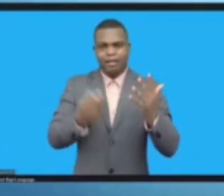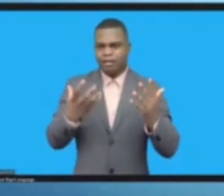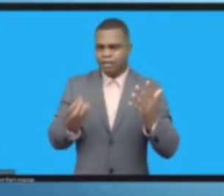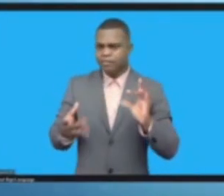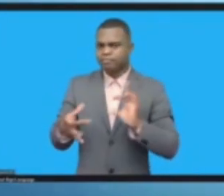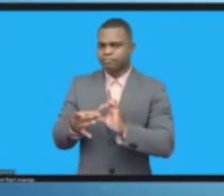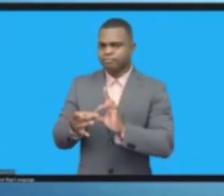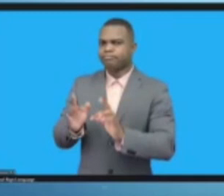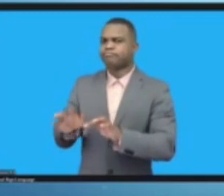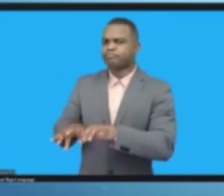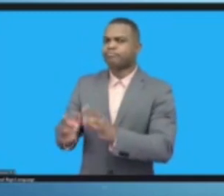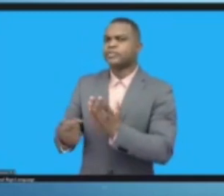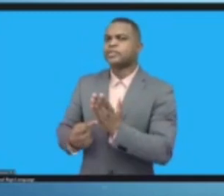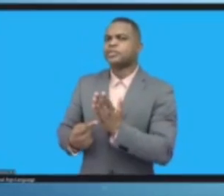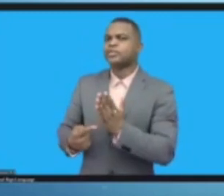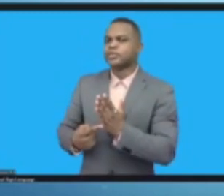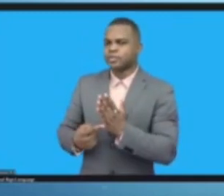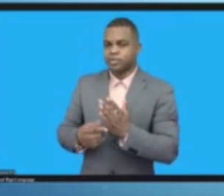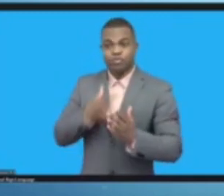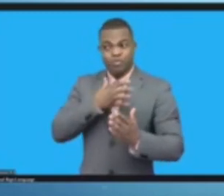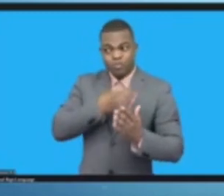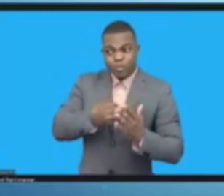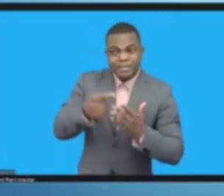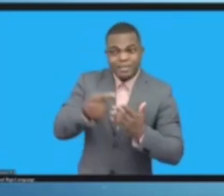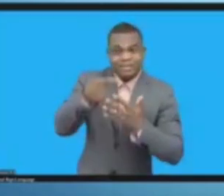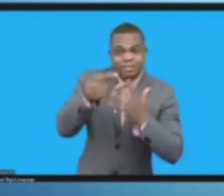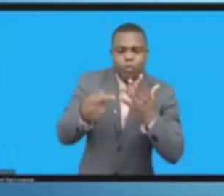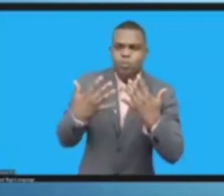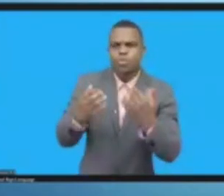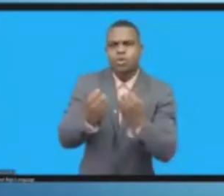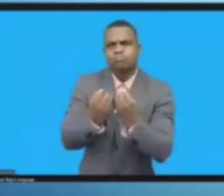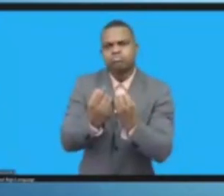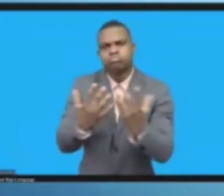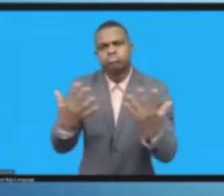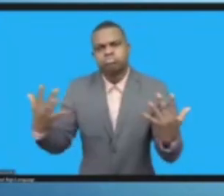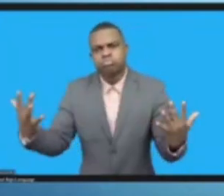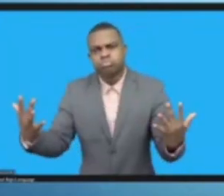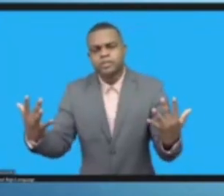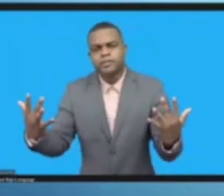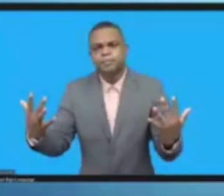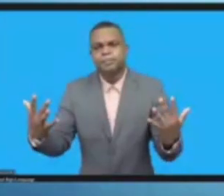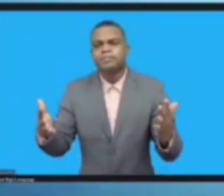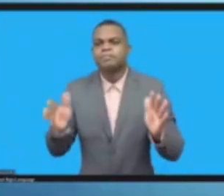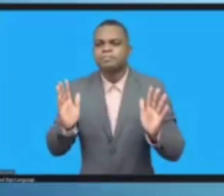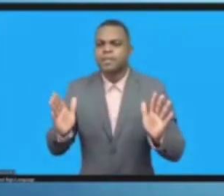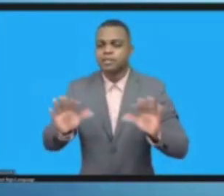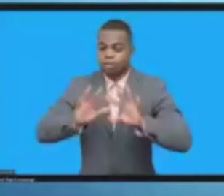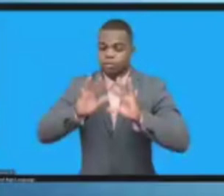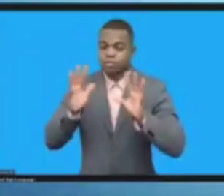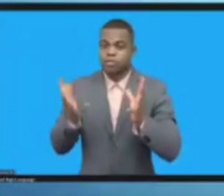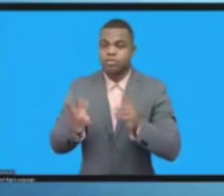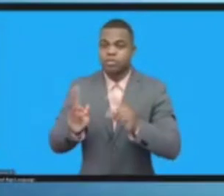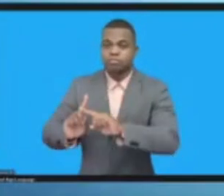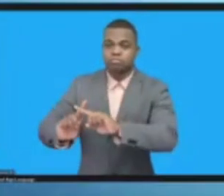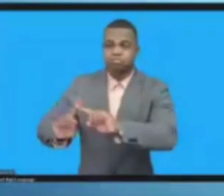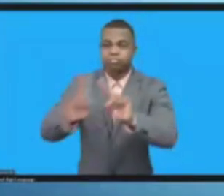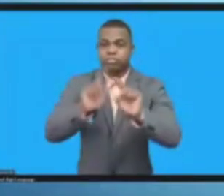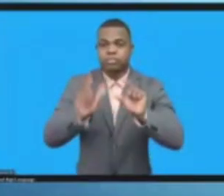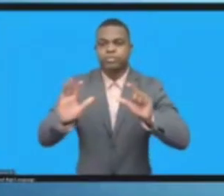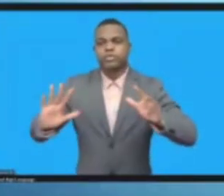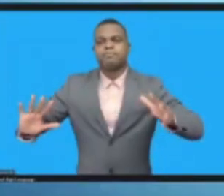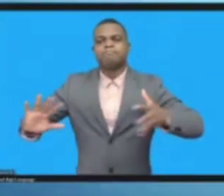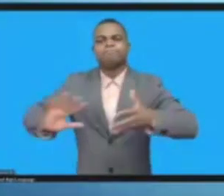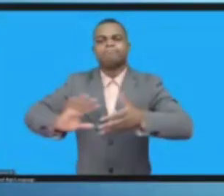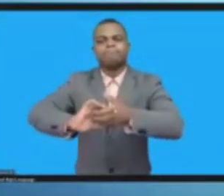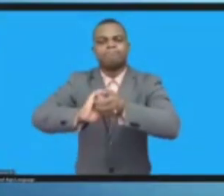pero es una visión que sin duda debemos abrazar debemos abrazarla